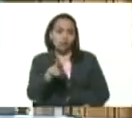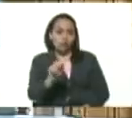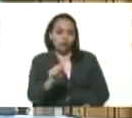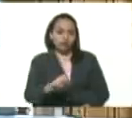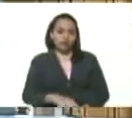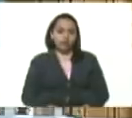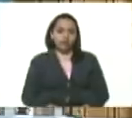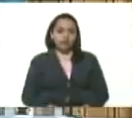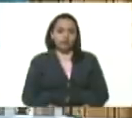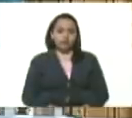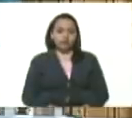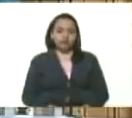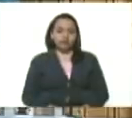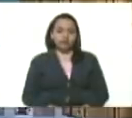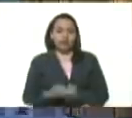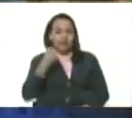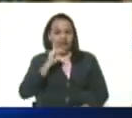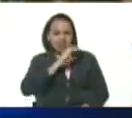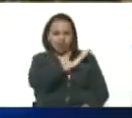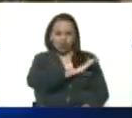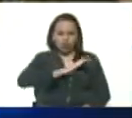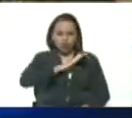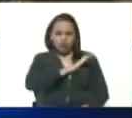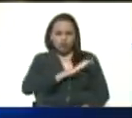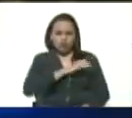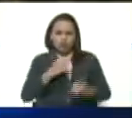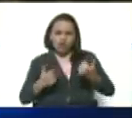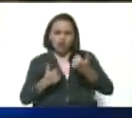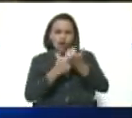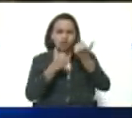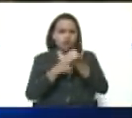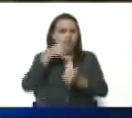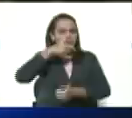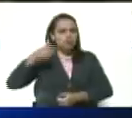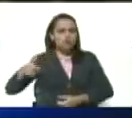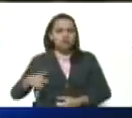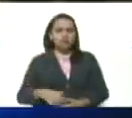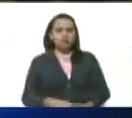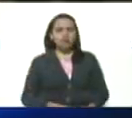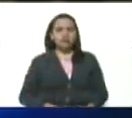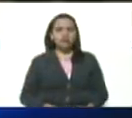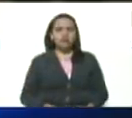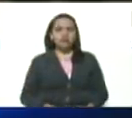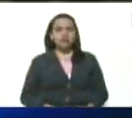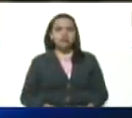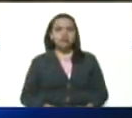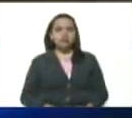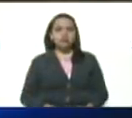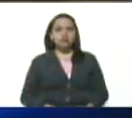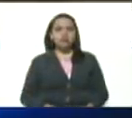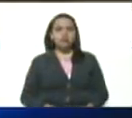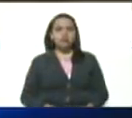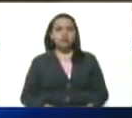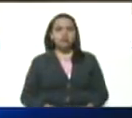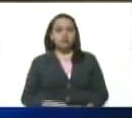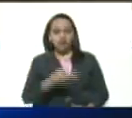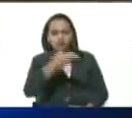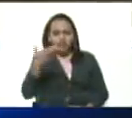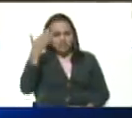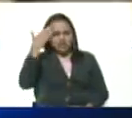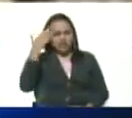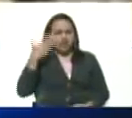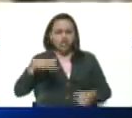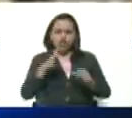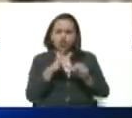había el Comité de Solidaridad con el Pueblo Nicaragüense. ¿Ustedes saben dónde funcionaba,